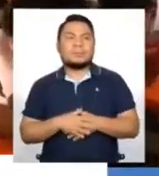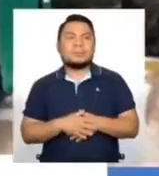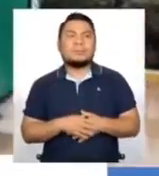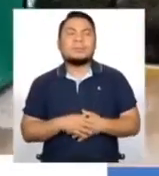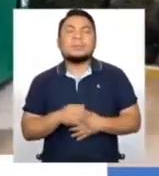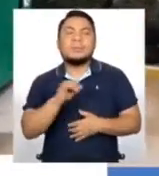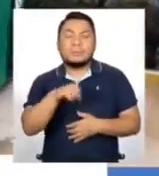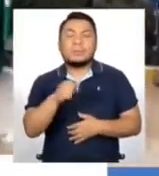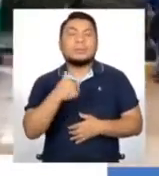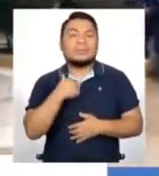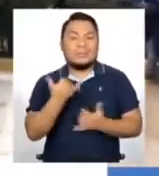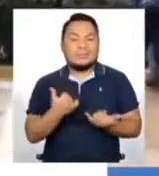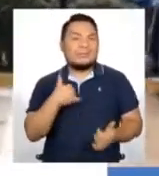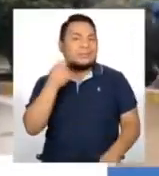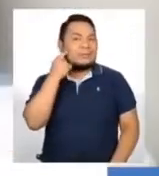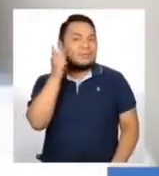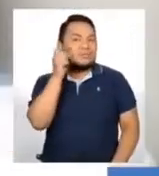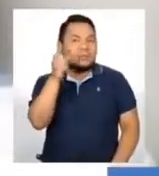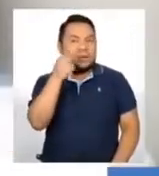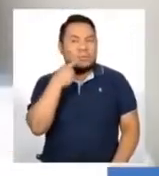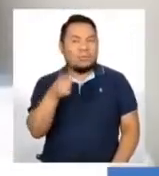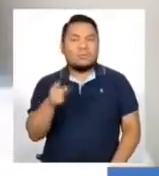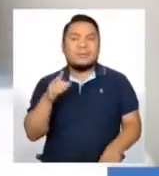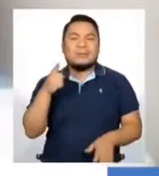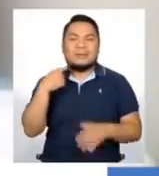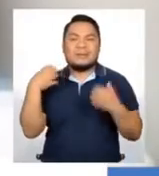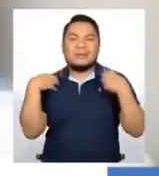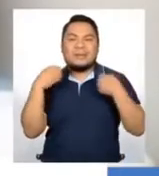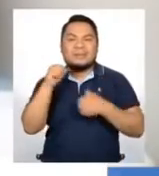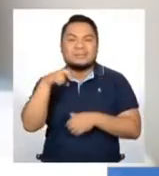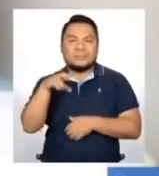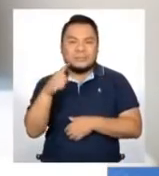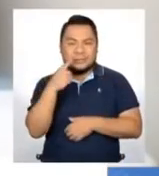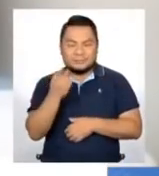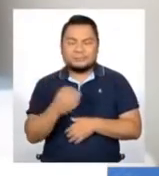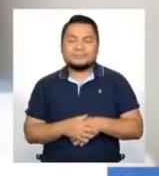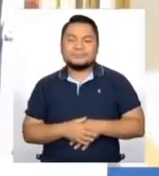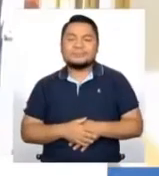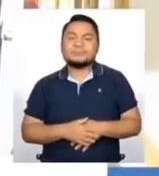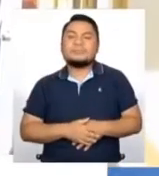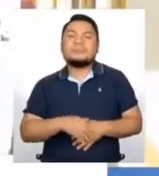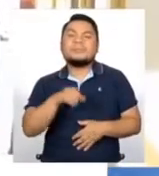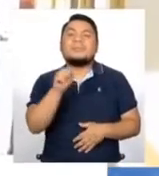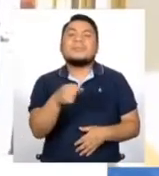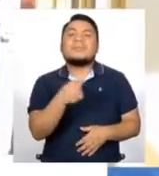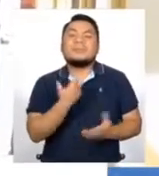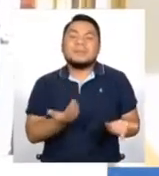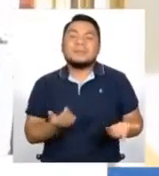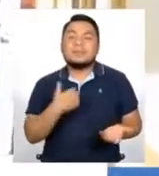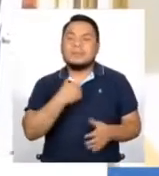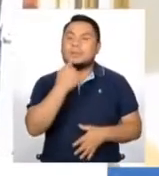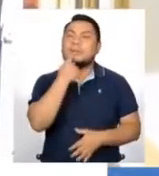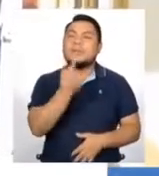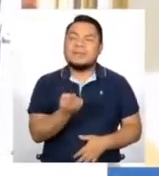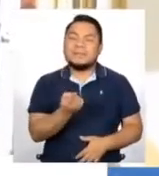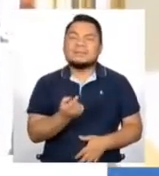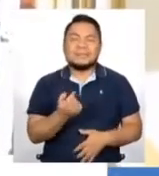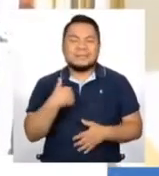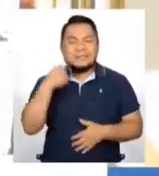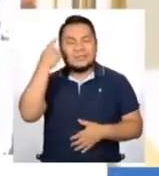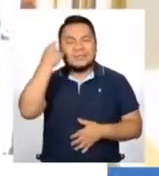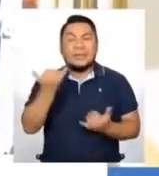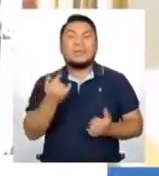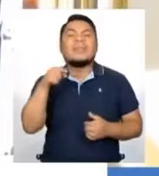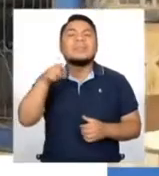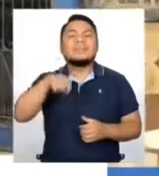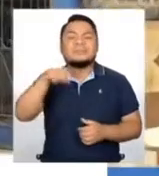por el señor Cáceres. Yo quería comentarle que definitivamente esta es una circunstancia, como bien dice, inédita, imprevista y